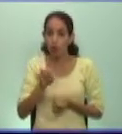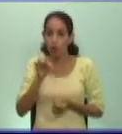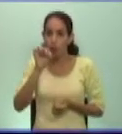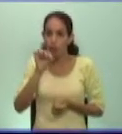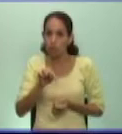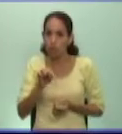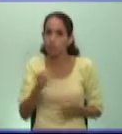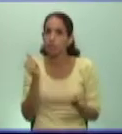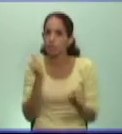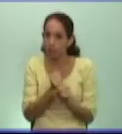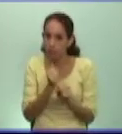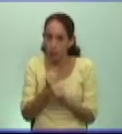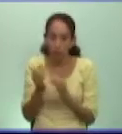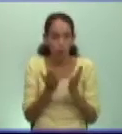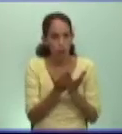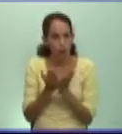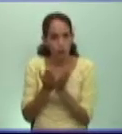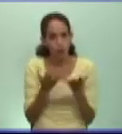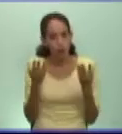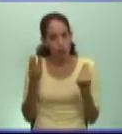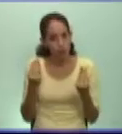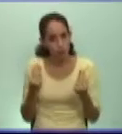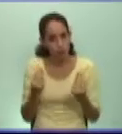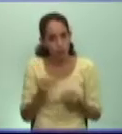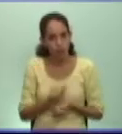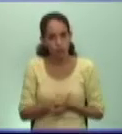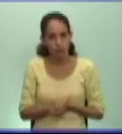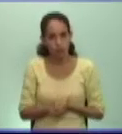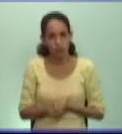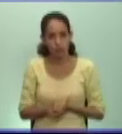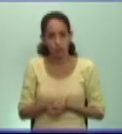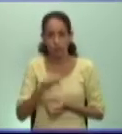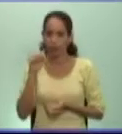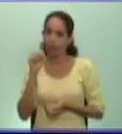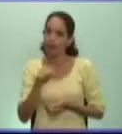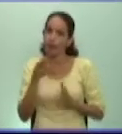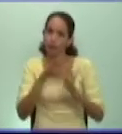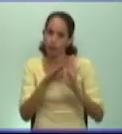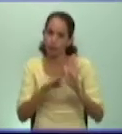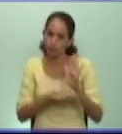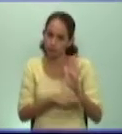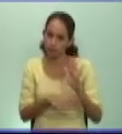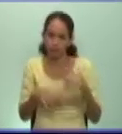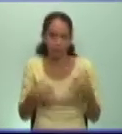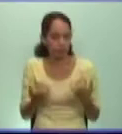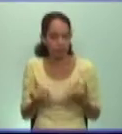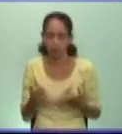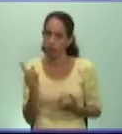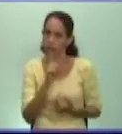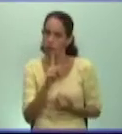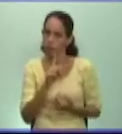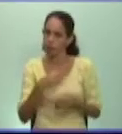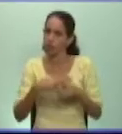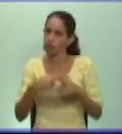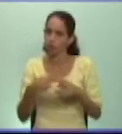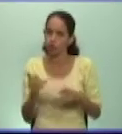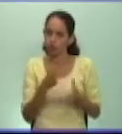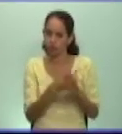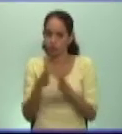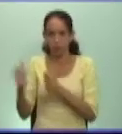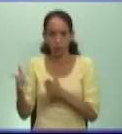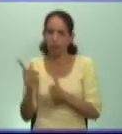líneas, creo que les es muy útil. Lo que ahora no vamos a trabajar periodos históricos separados, vamos a verlo como un todo único. Por eso hablamos